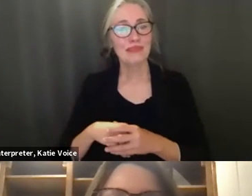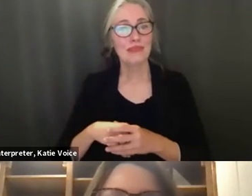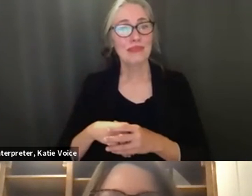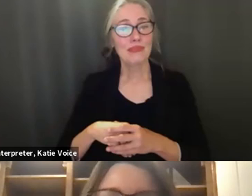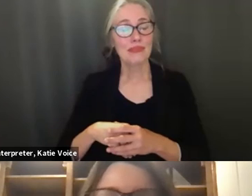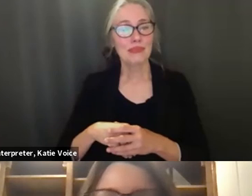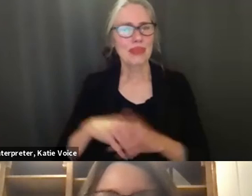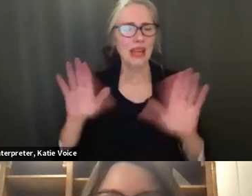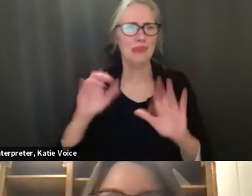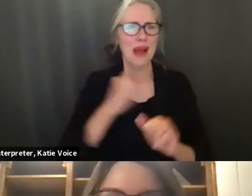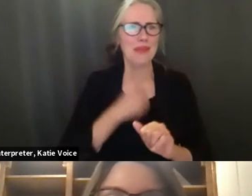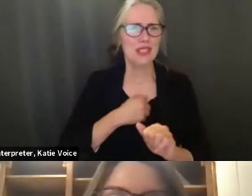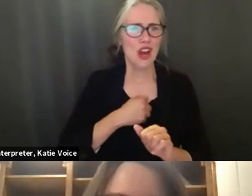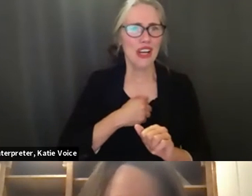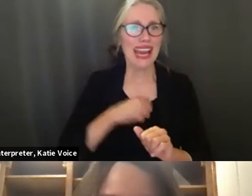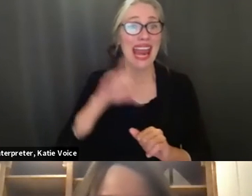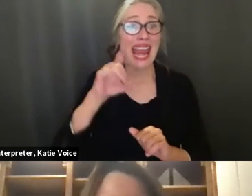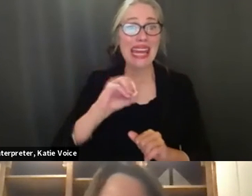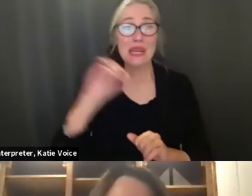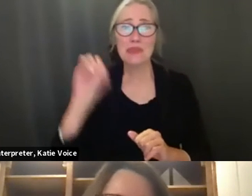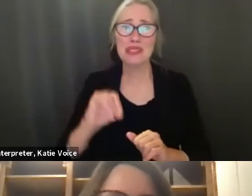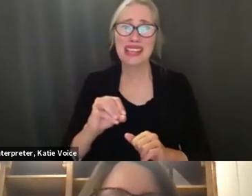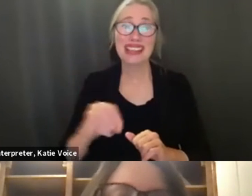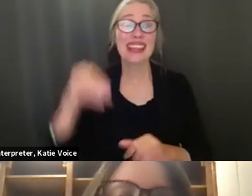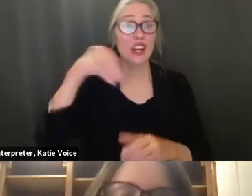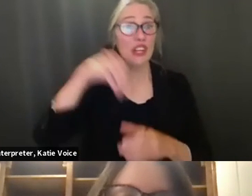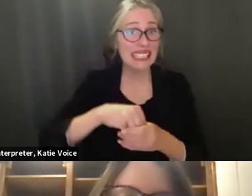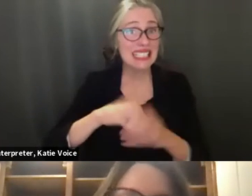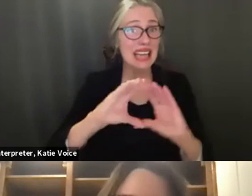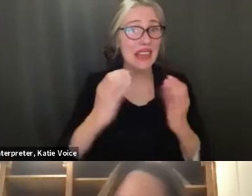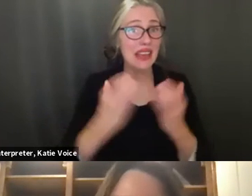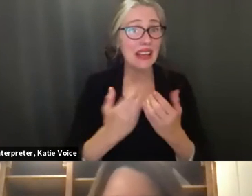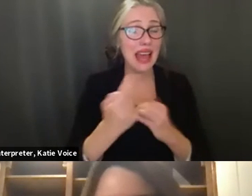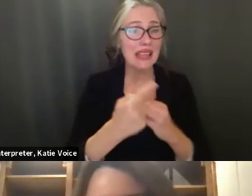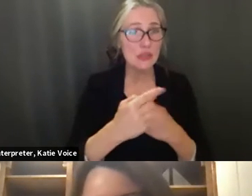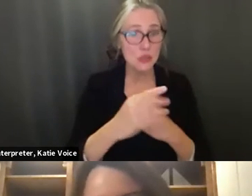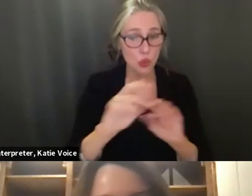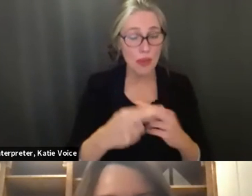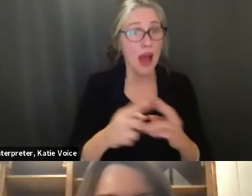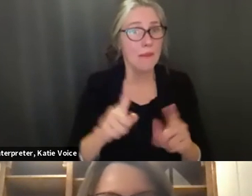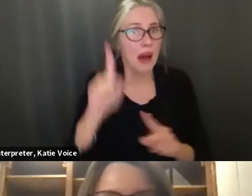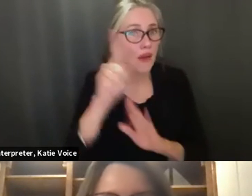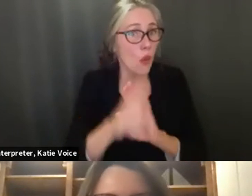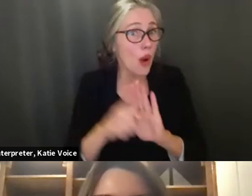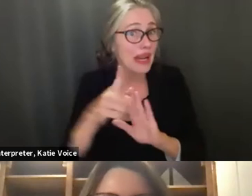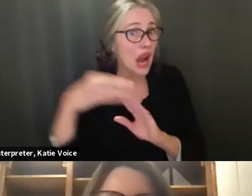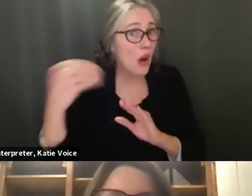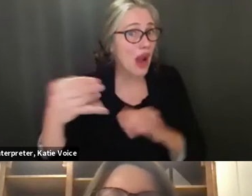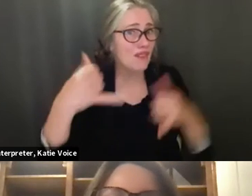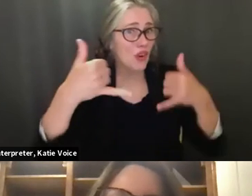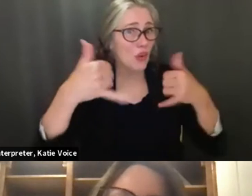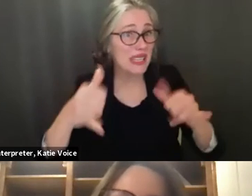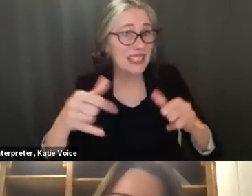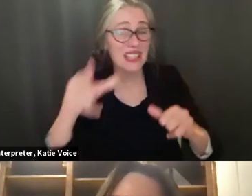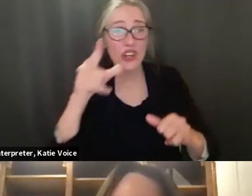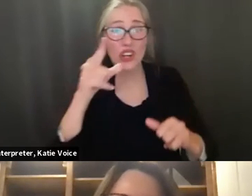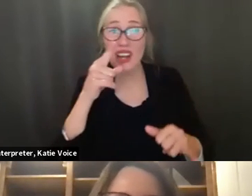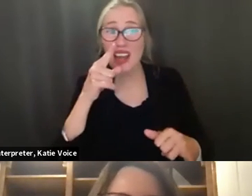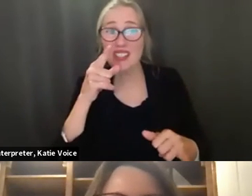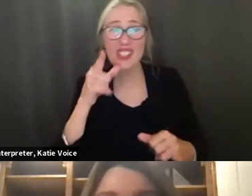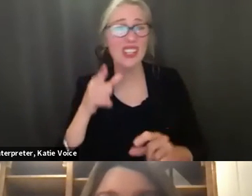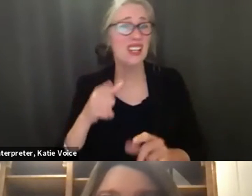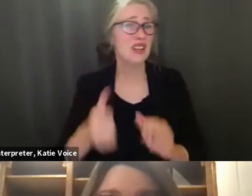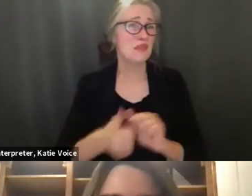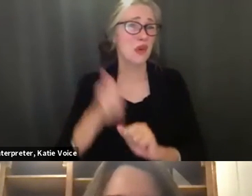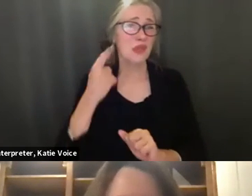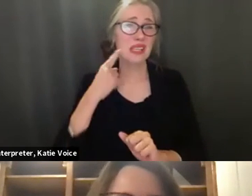El 80% del tiempo están dentro del salón y cuando están afuera en el receso y en el almuerzo es para que